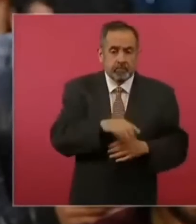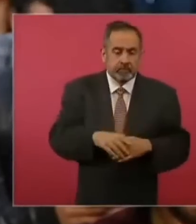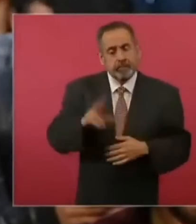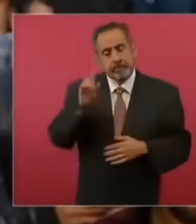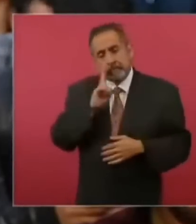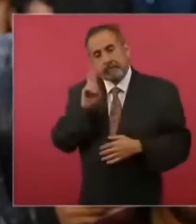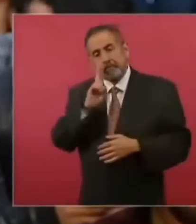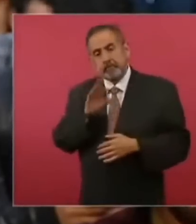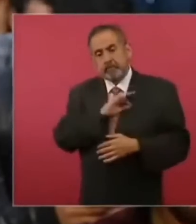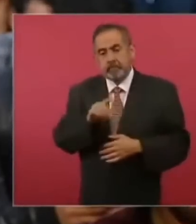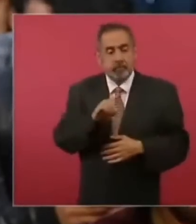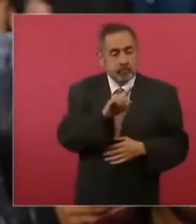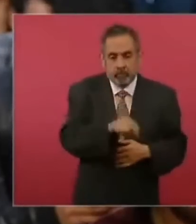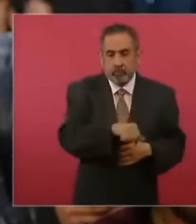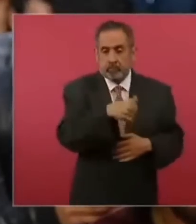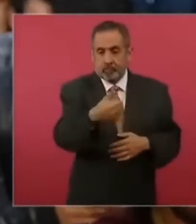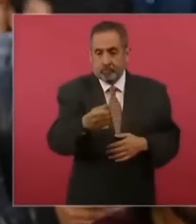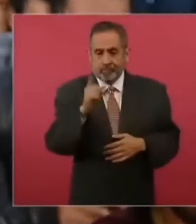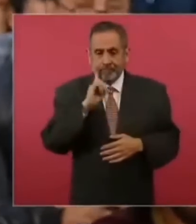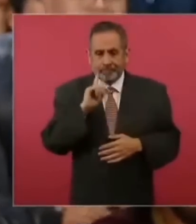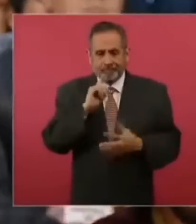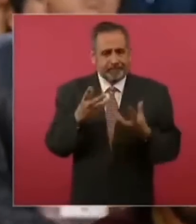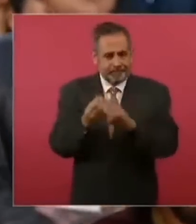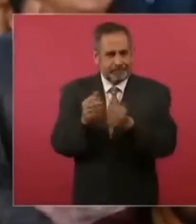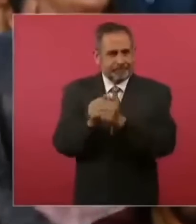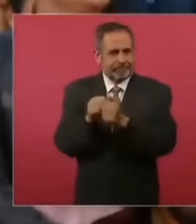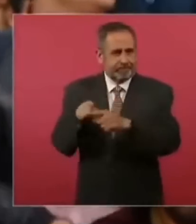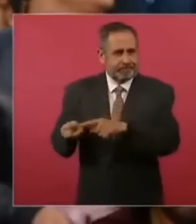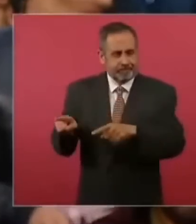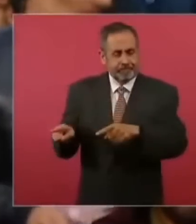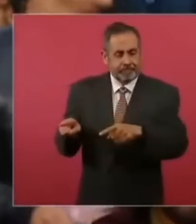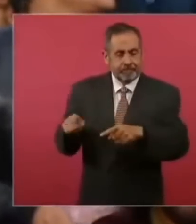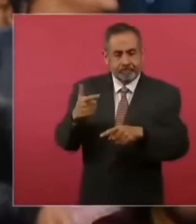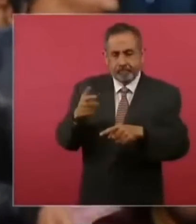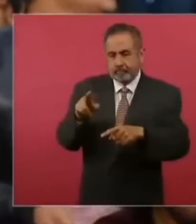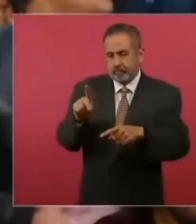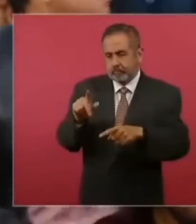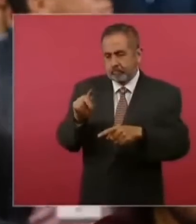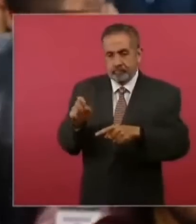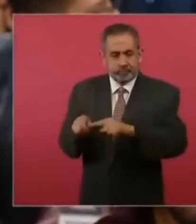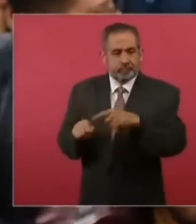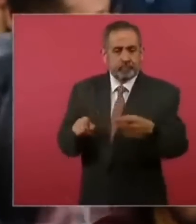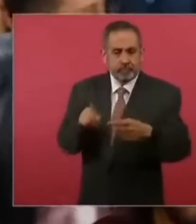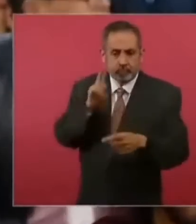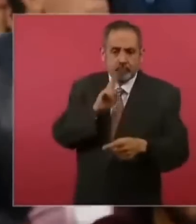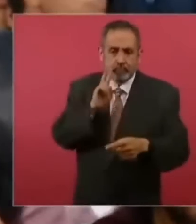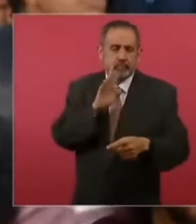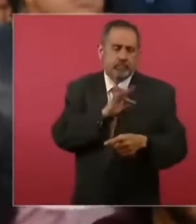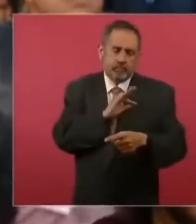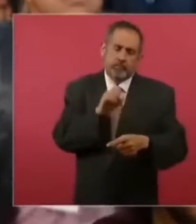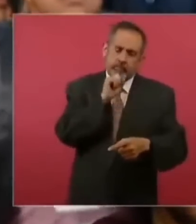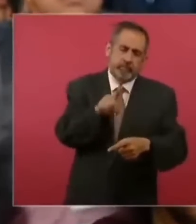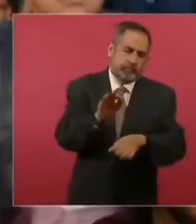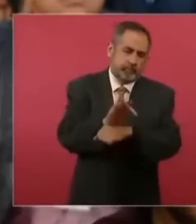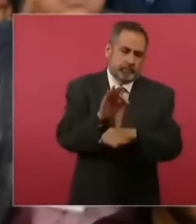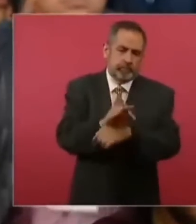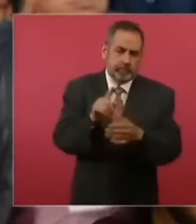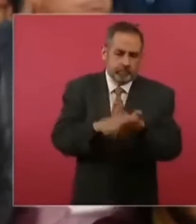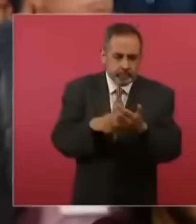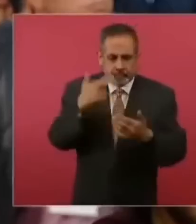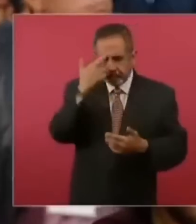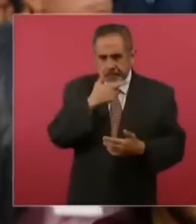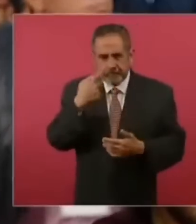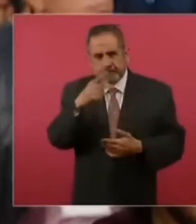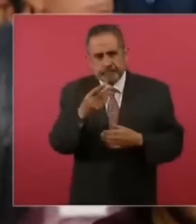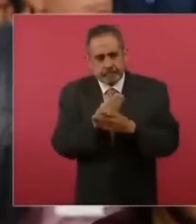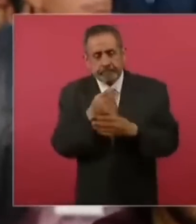si es posible que la otra mujer que venía con la guionista, pues es posible que se revisara